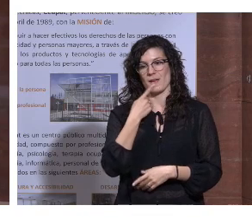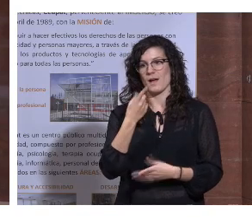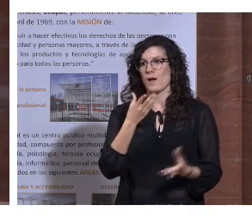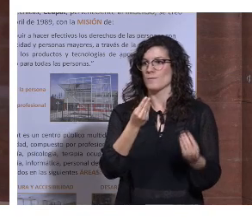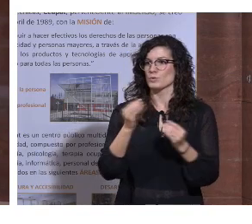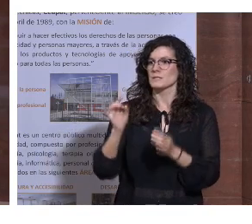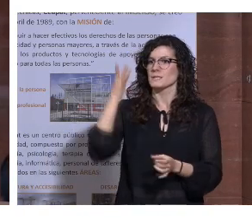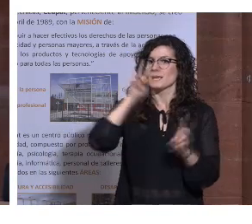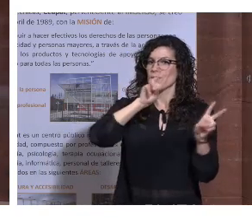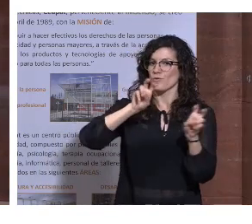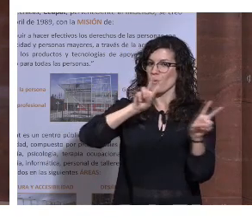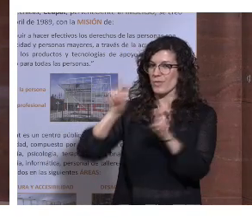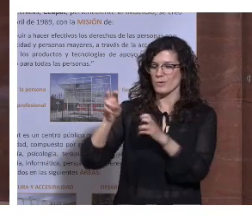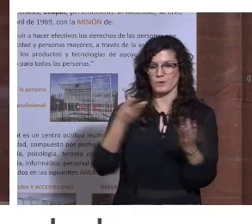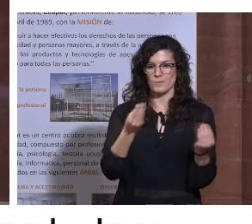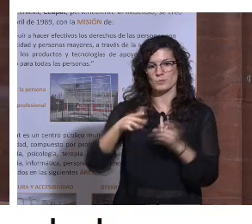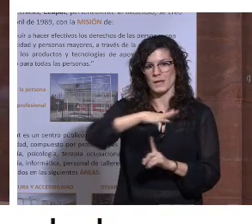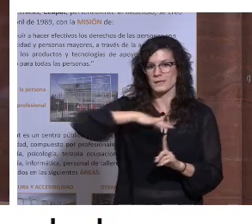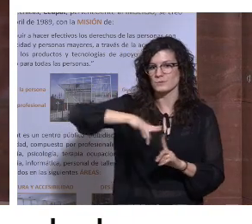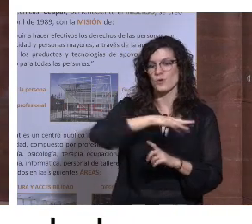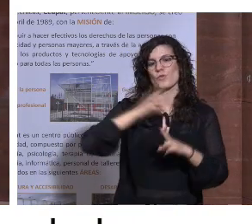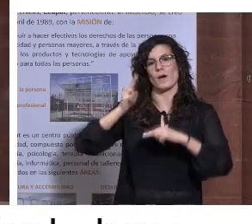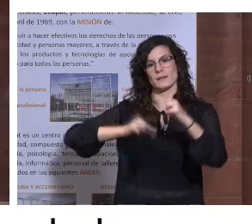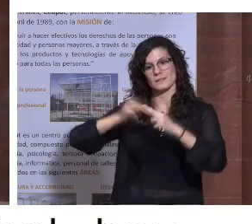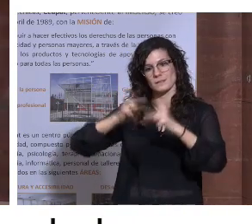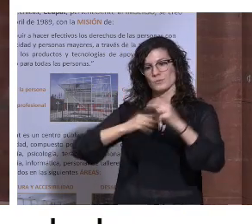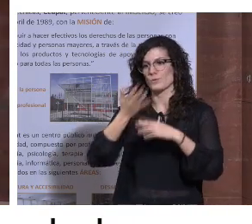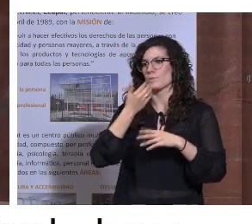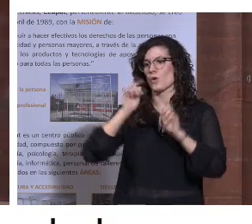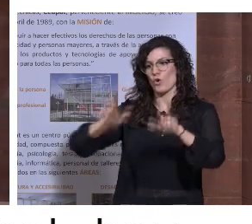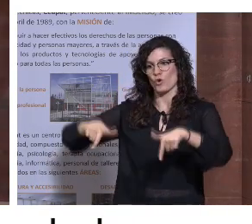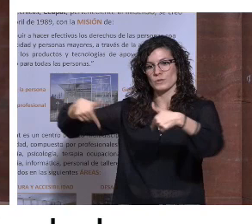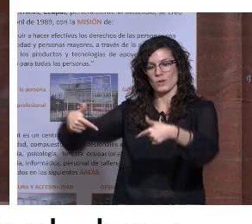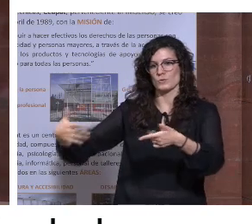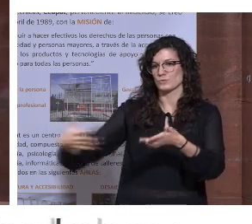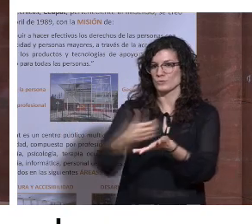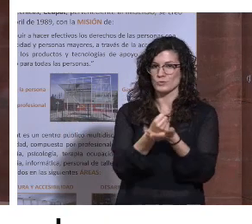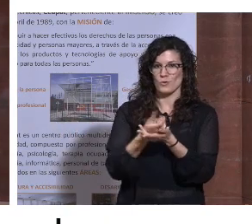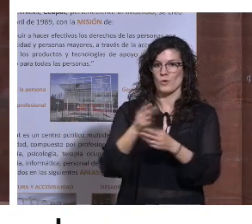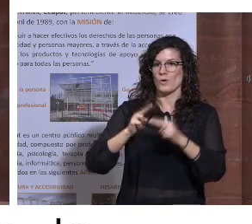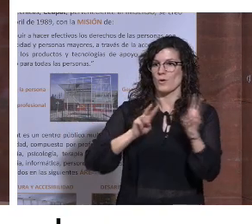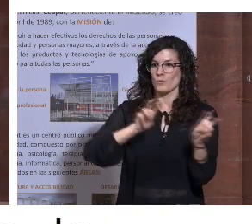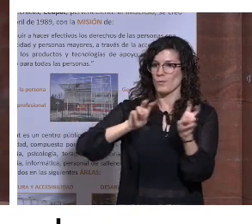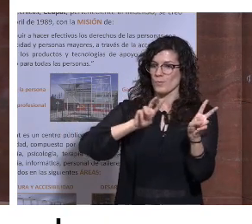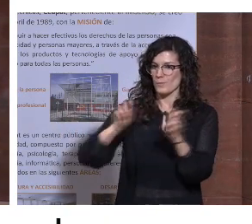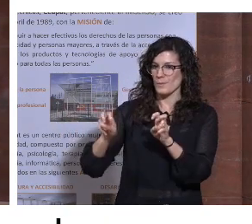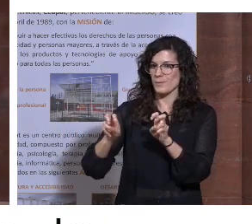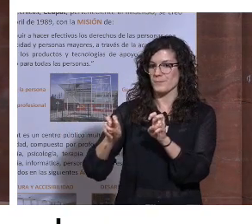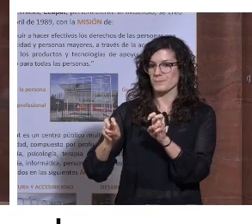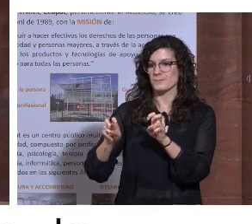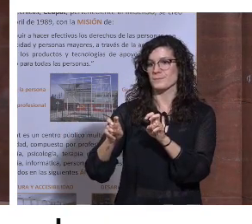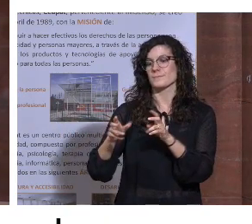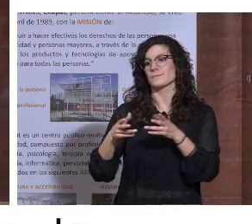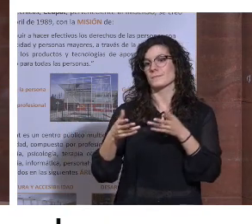muchas innovaciones. El entorno, la arquitectura, es el contenedor de todas esas innovaciones. Muchas veces actúa como innovador.